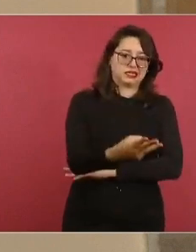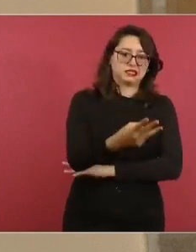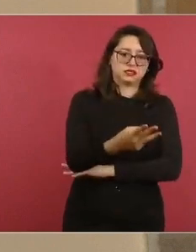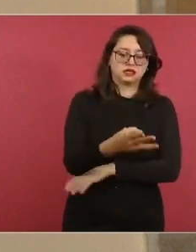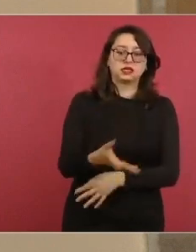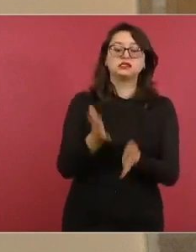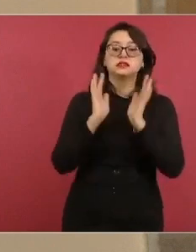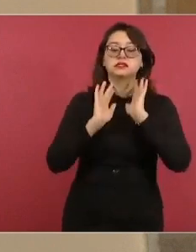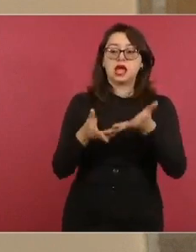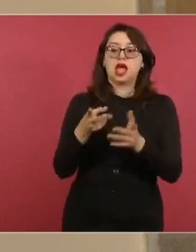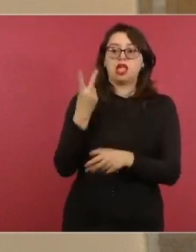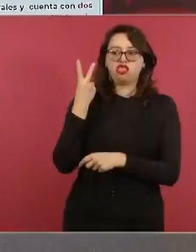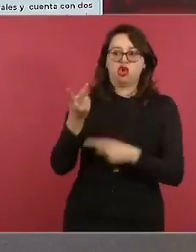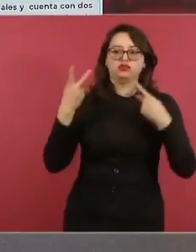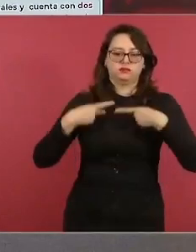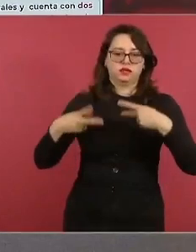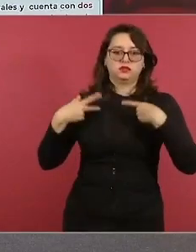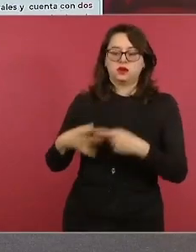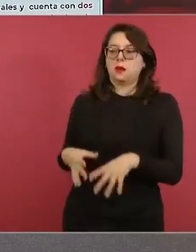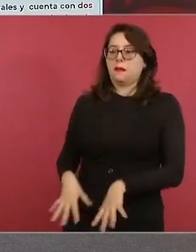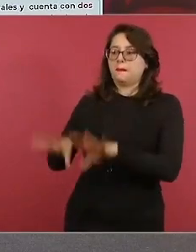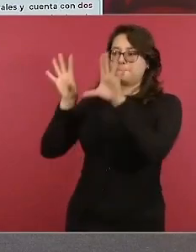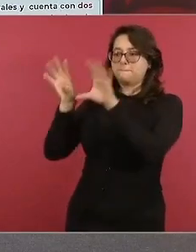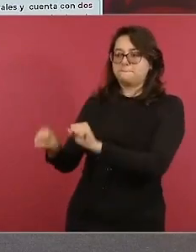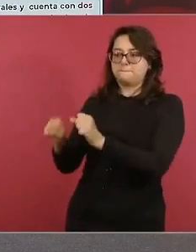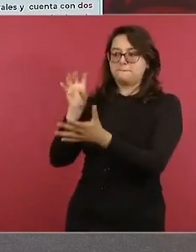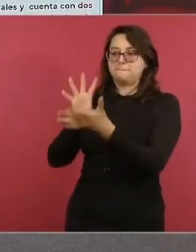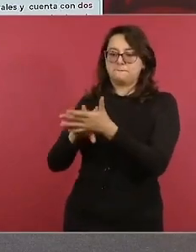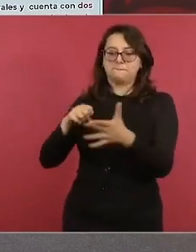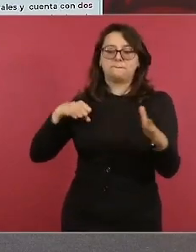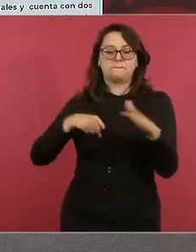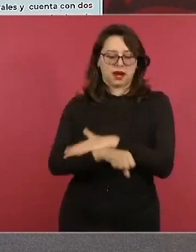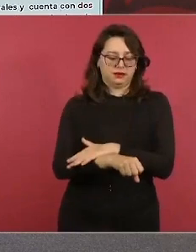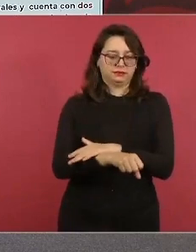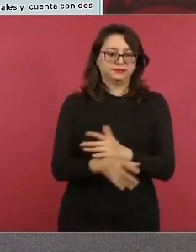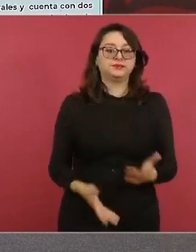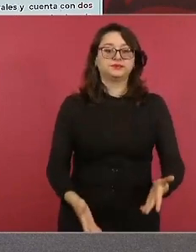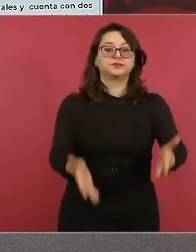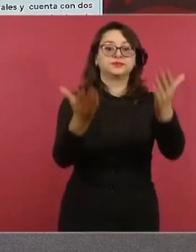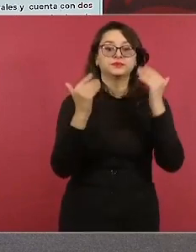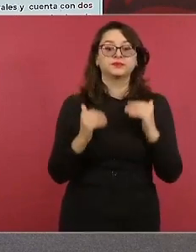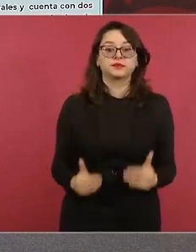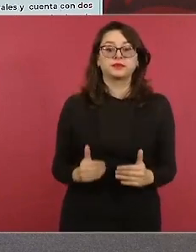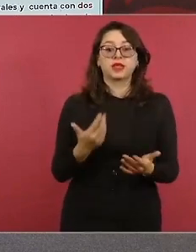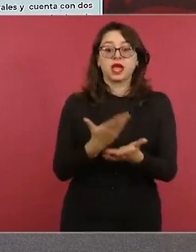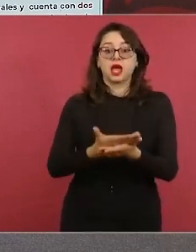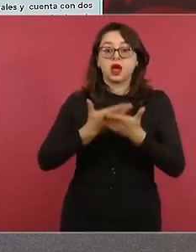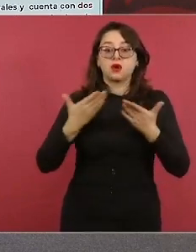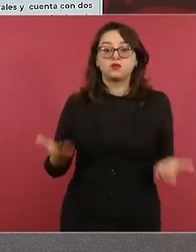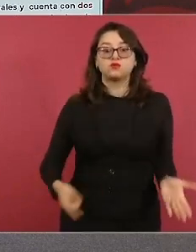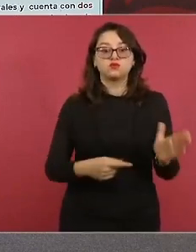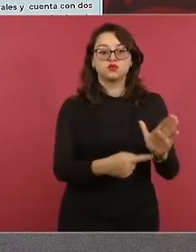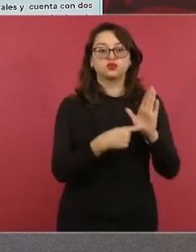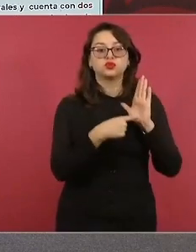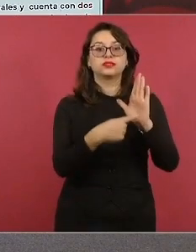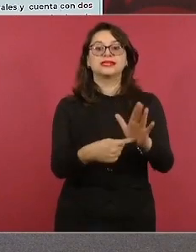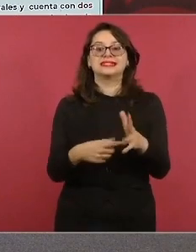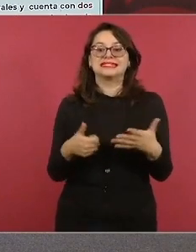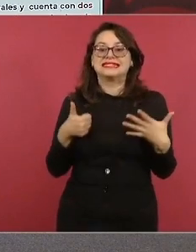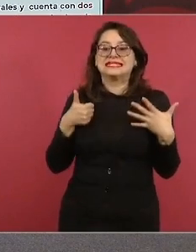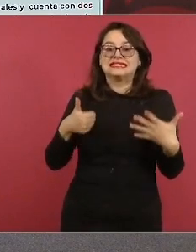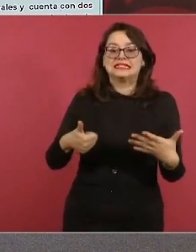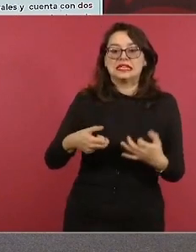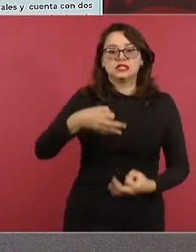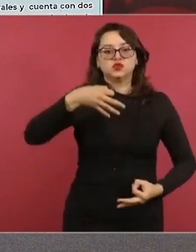ahora vamos a ver el caso de seis casos de jueces que favorecen con su resoluciones a presuntos